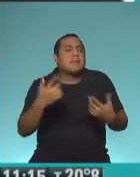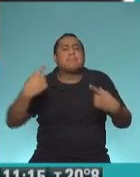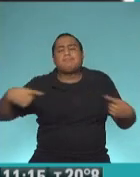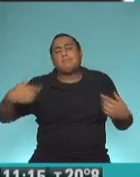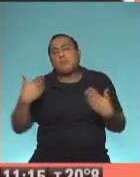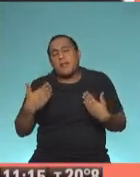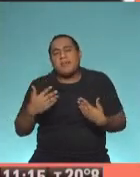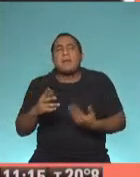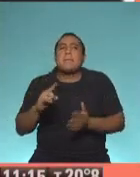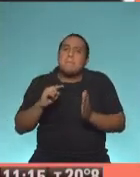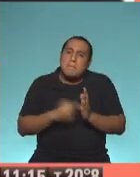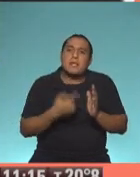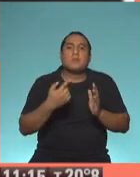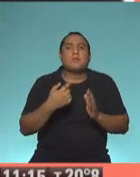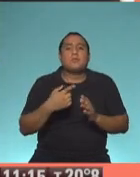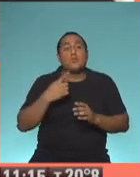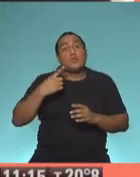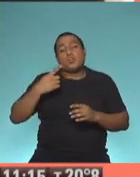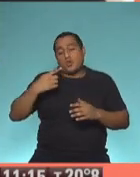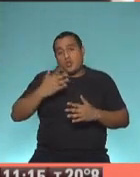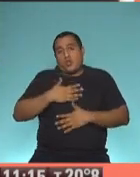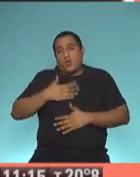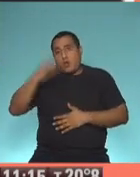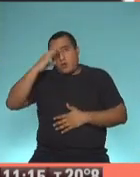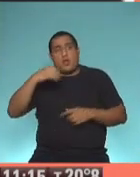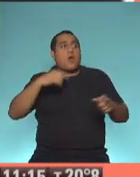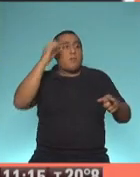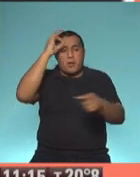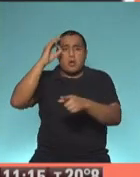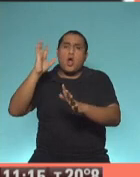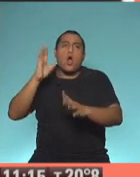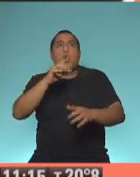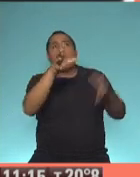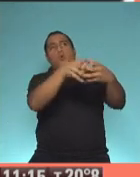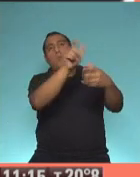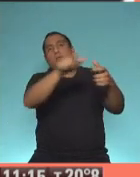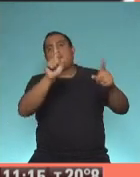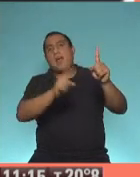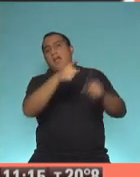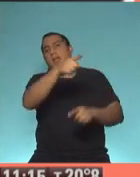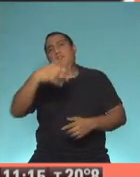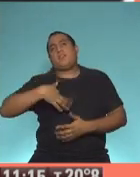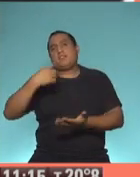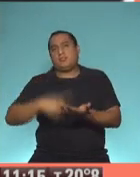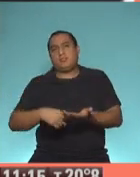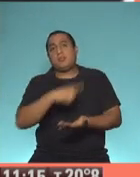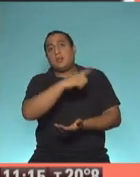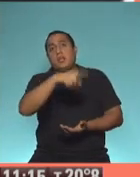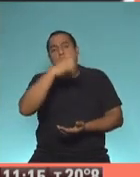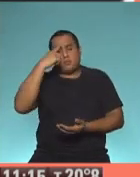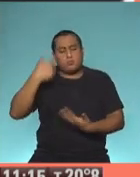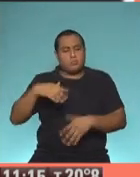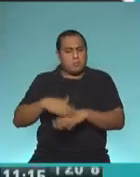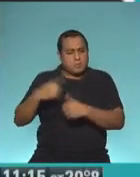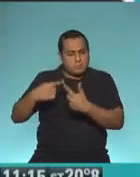es prerrogativa de ninguno de los que opinamos, sino de la gente que tiene que tomar las decisiones y se levanta todo el día pensando en que tiene un montón de